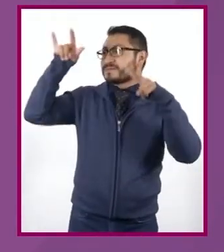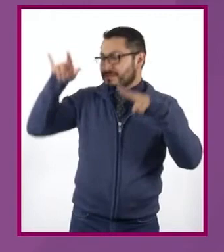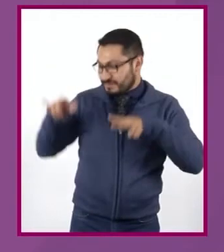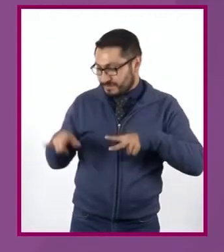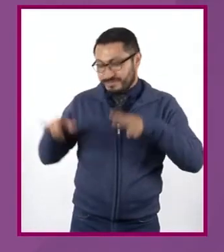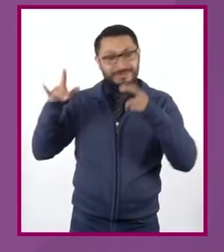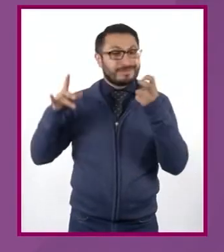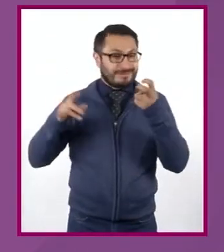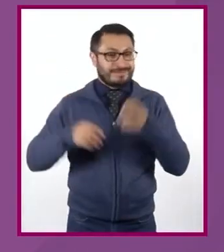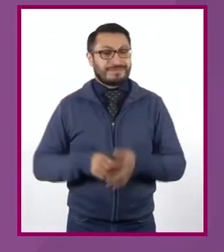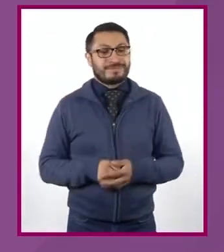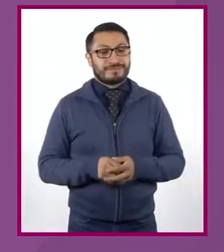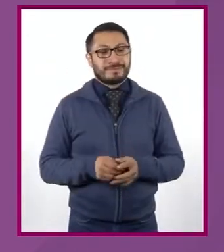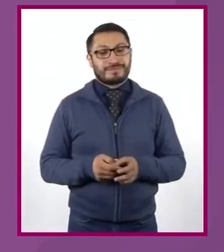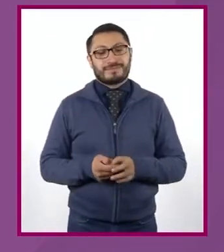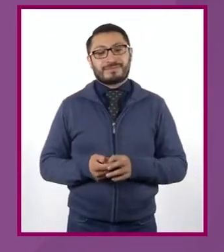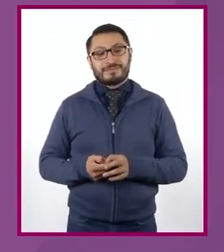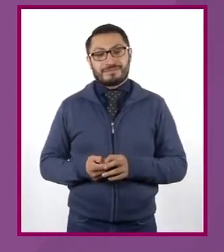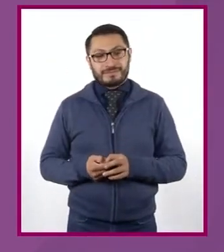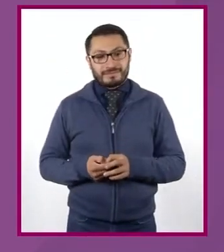avión.